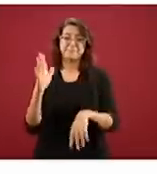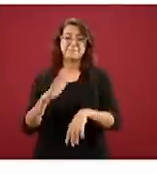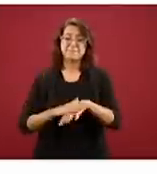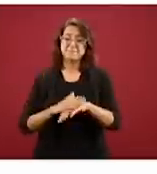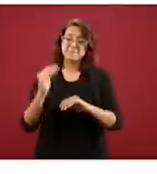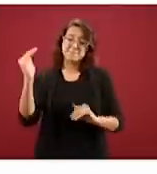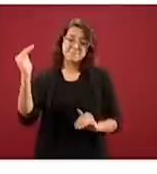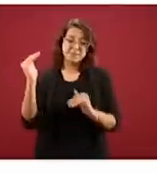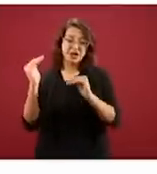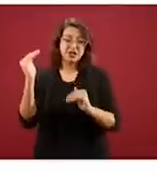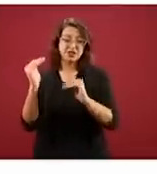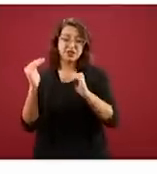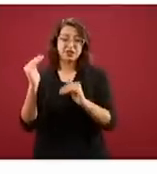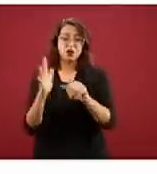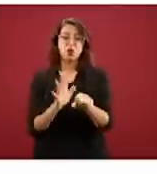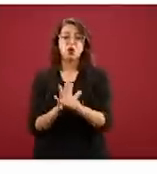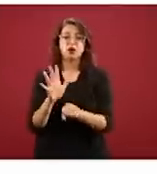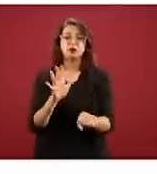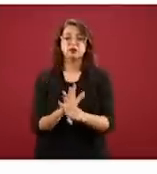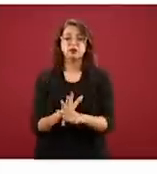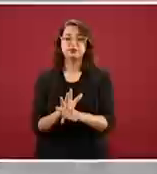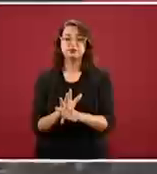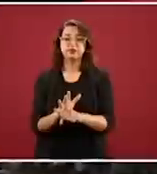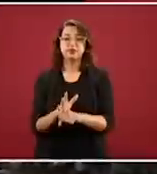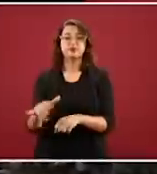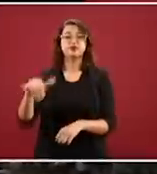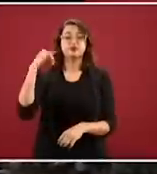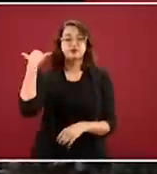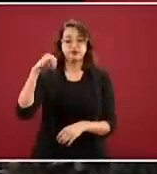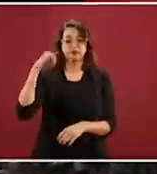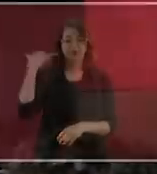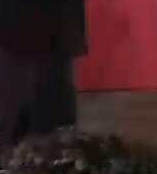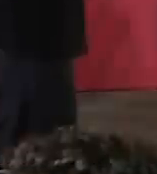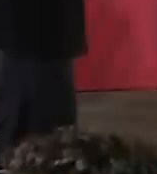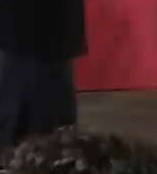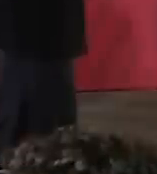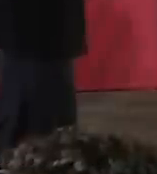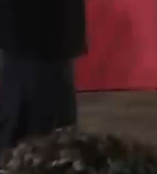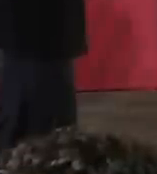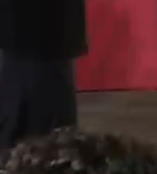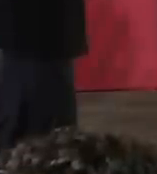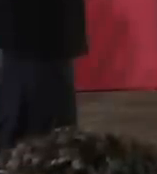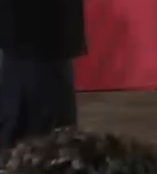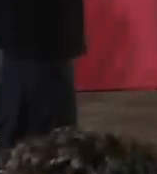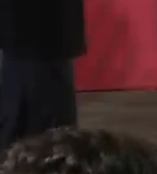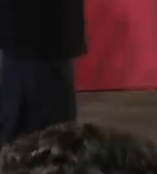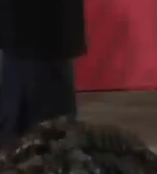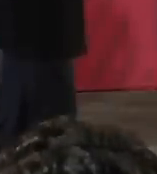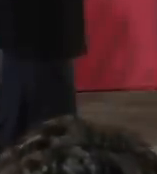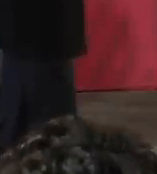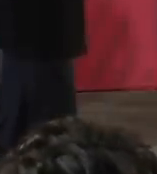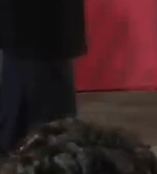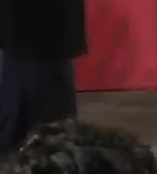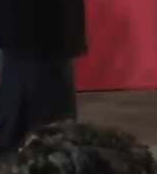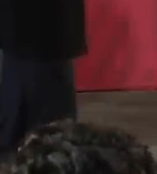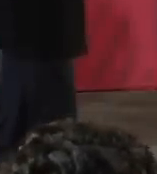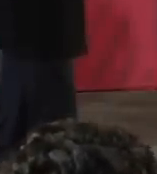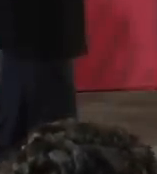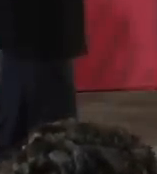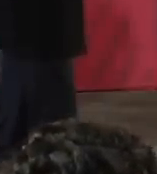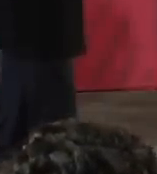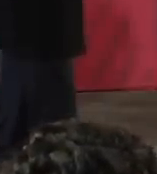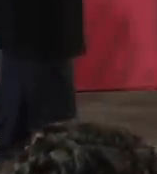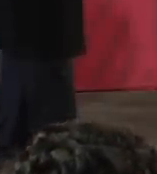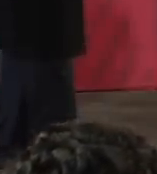al promedio internacional sería Yucatán, Tabasco, Chiapas, Tamaulipas,